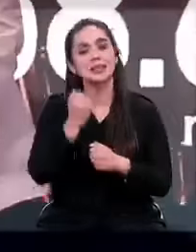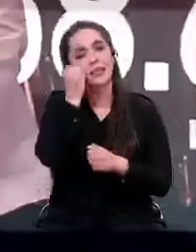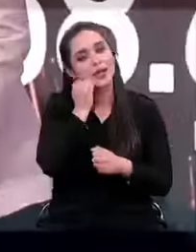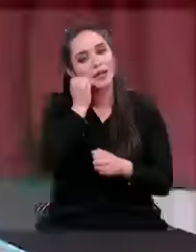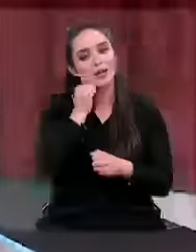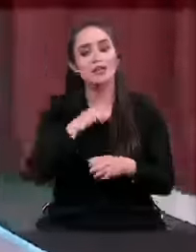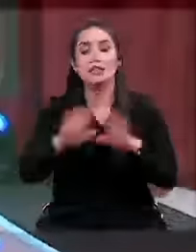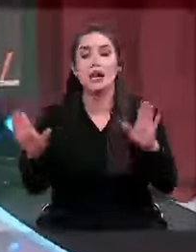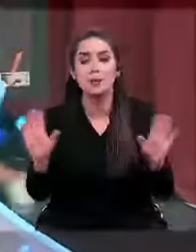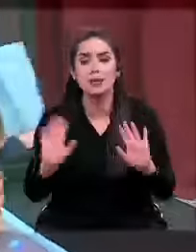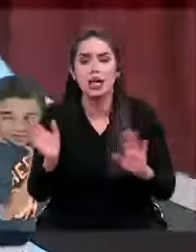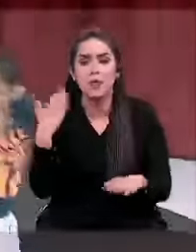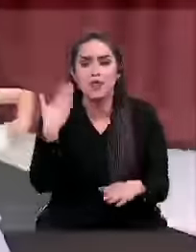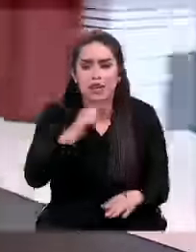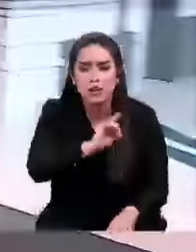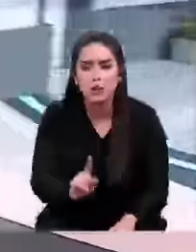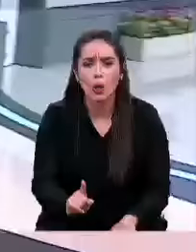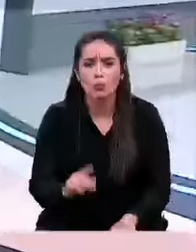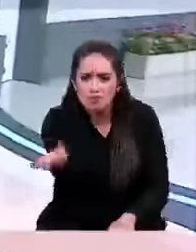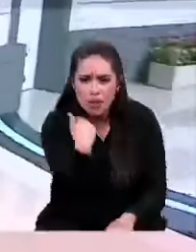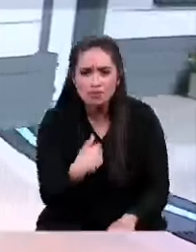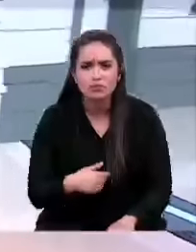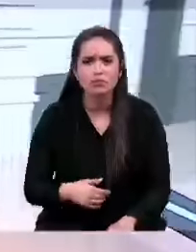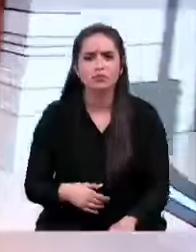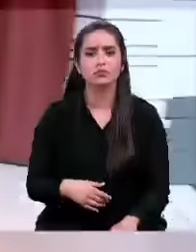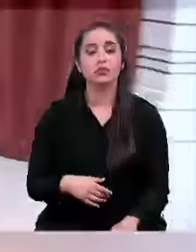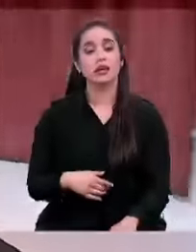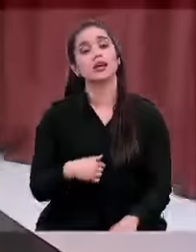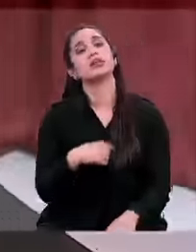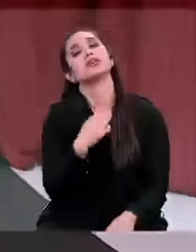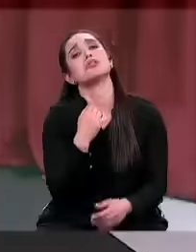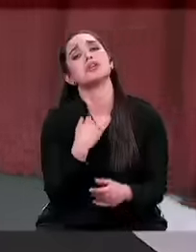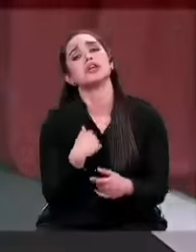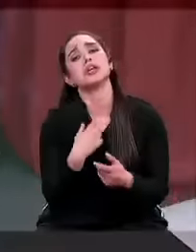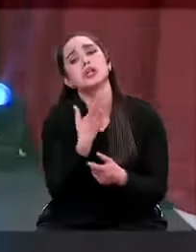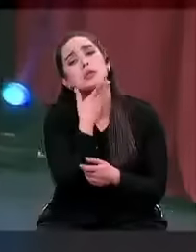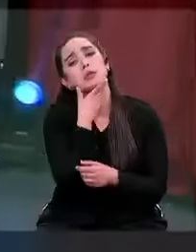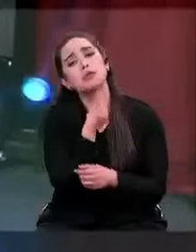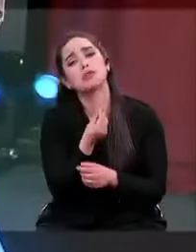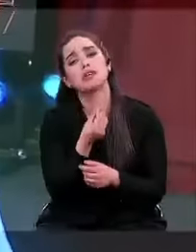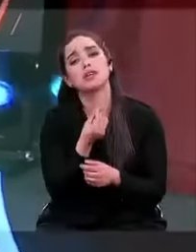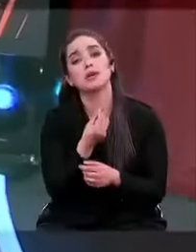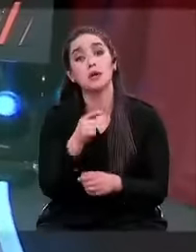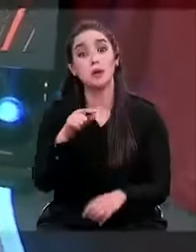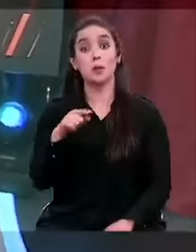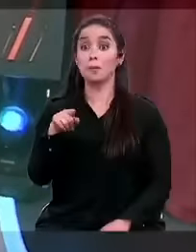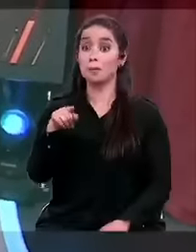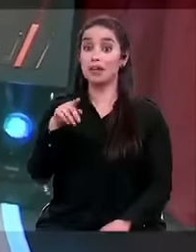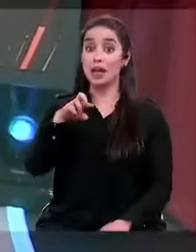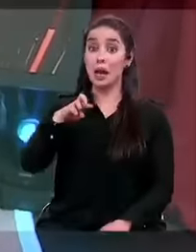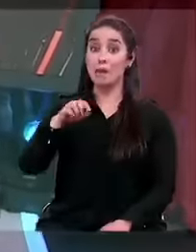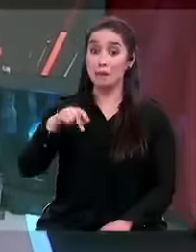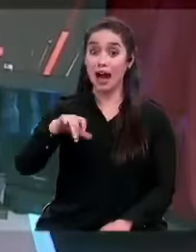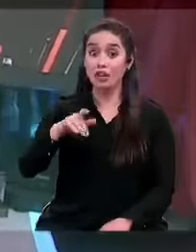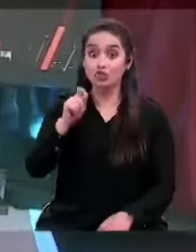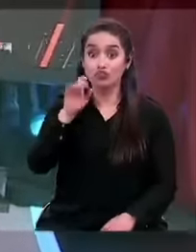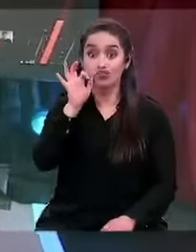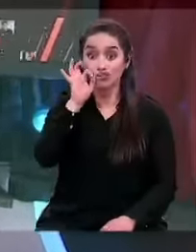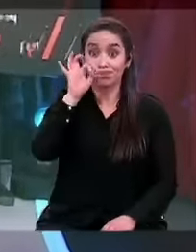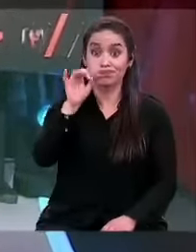no te vas a poner a montar! ¡Qué puta te vas a enseñar, mierda! ¡Es que está muy lindo! ¡Mira, el Panchito sabe! ¡Él sí que tiene plata! ¿A